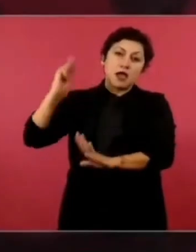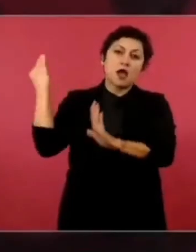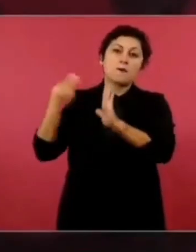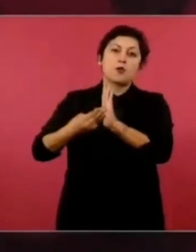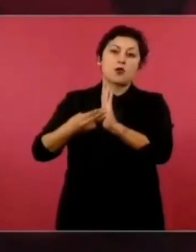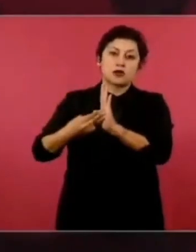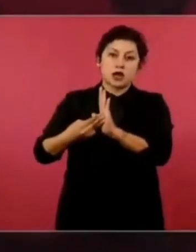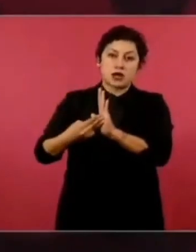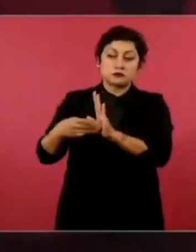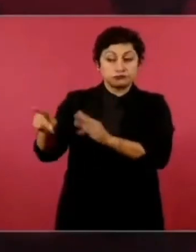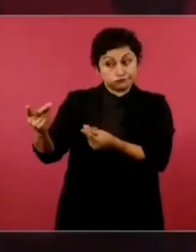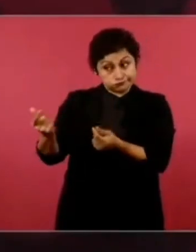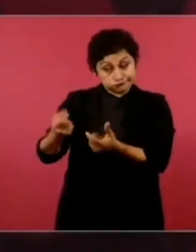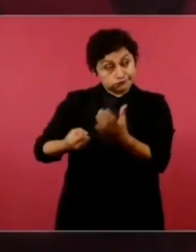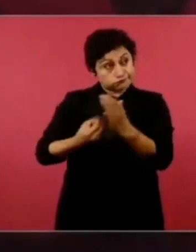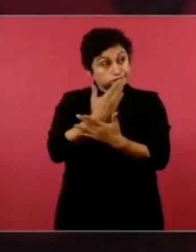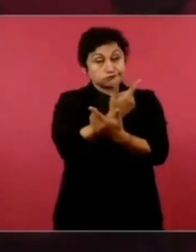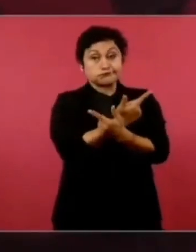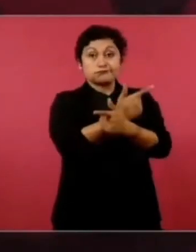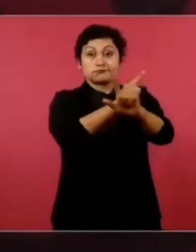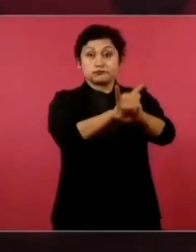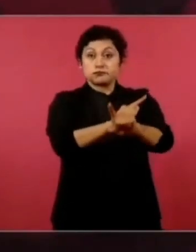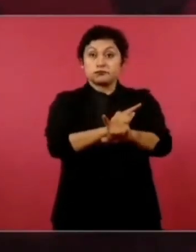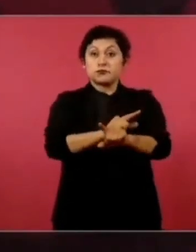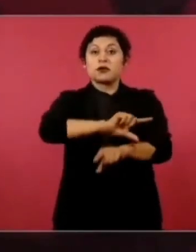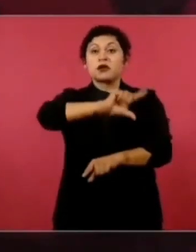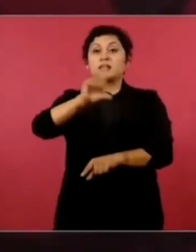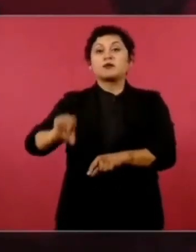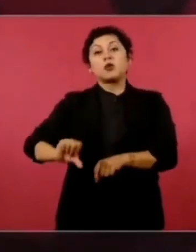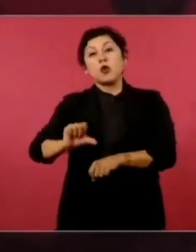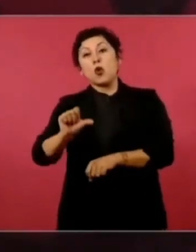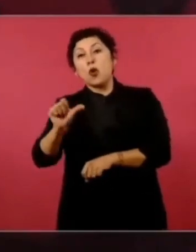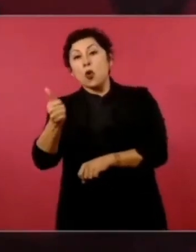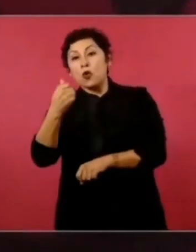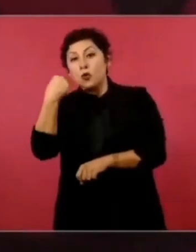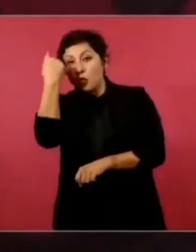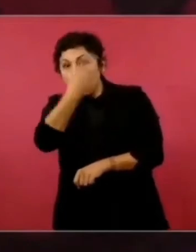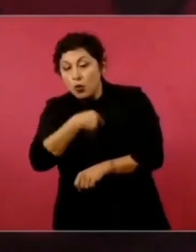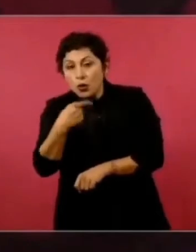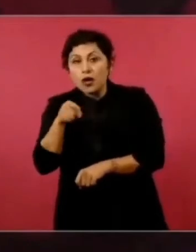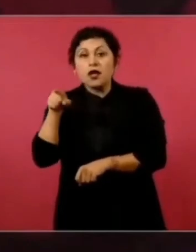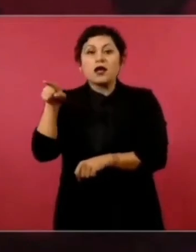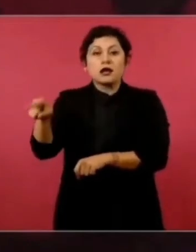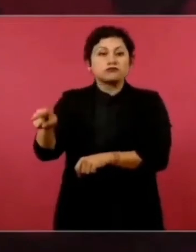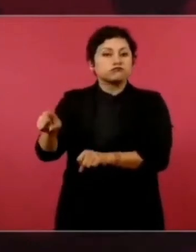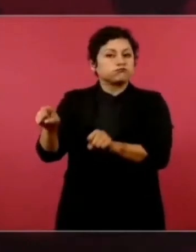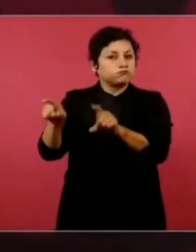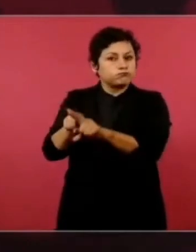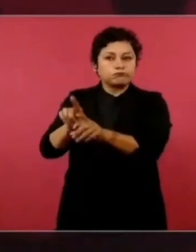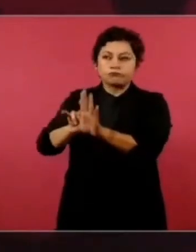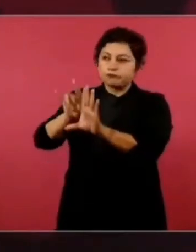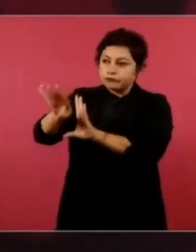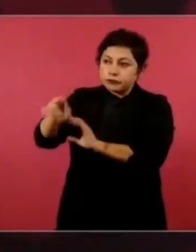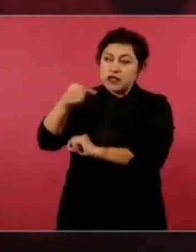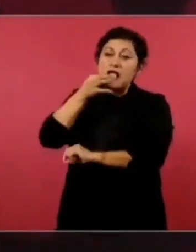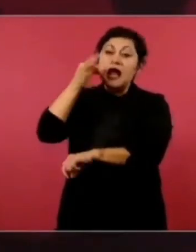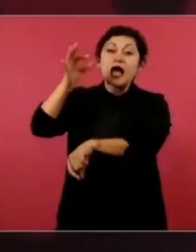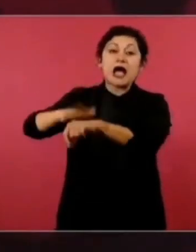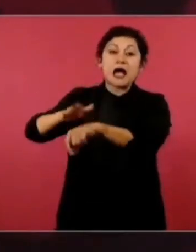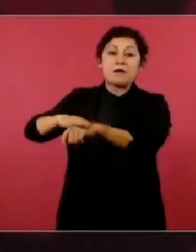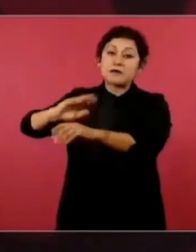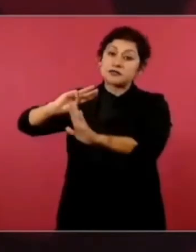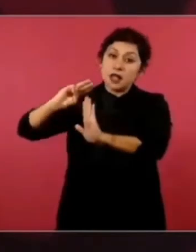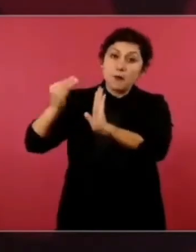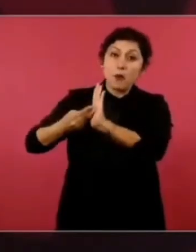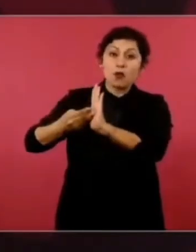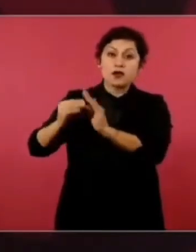que llegó a 25,000 pesos. porque se estaba